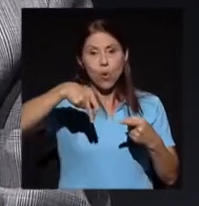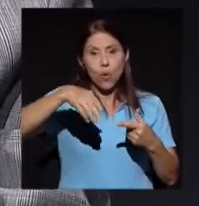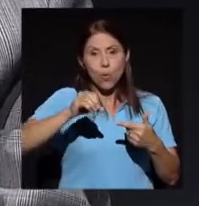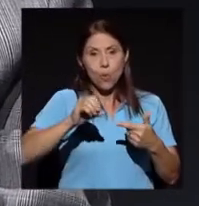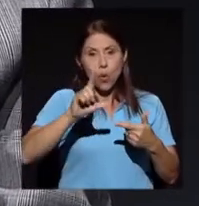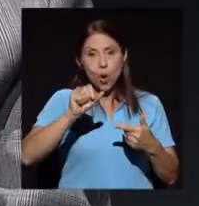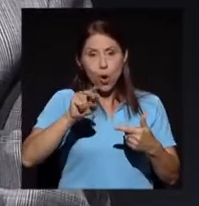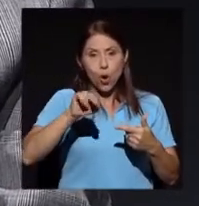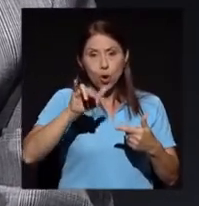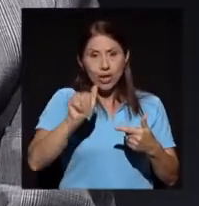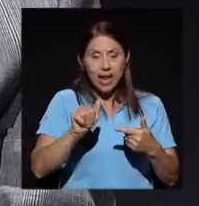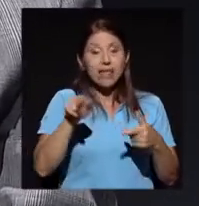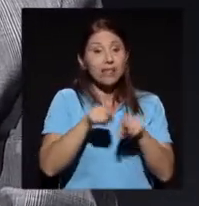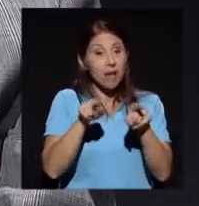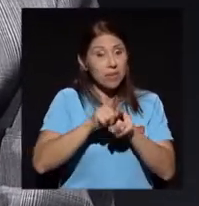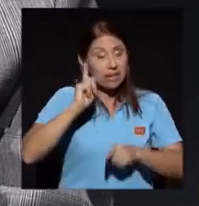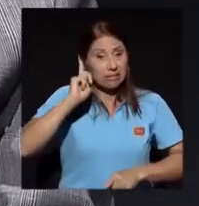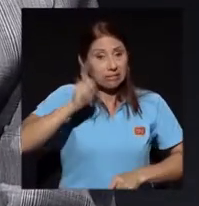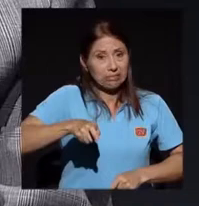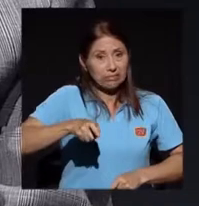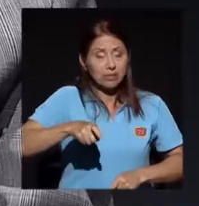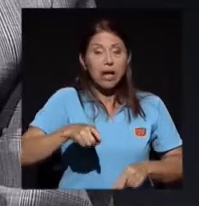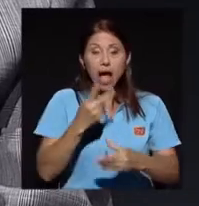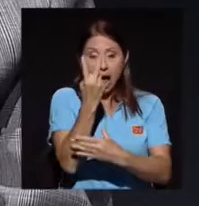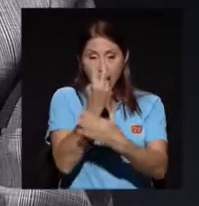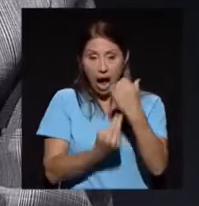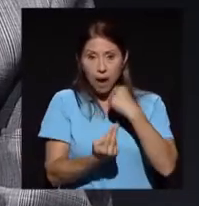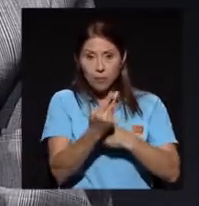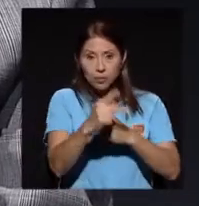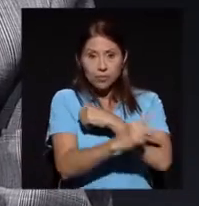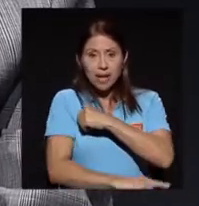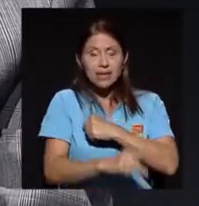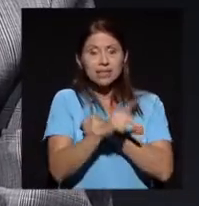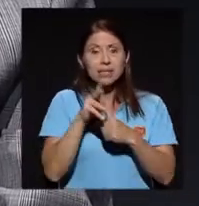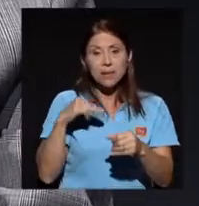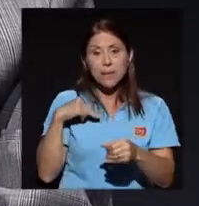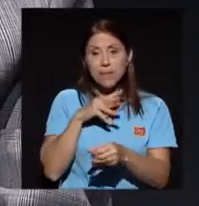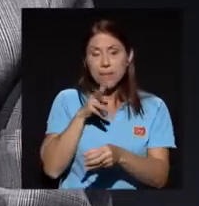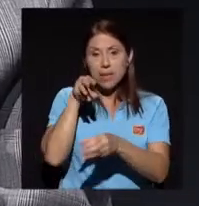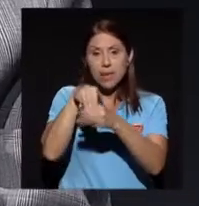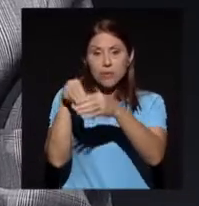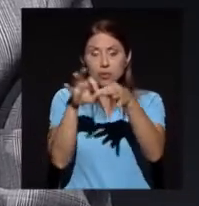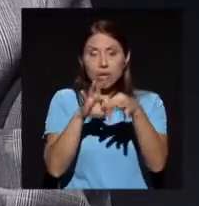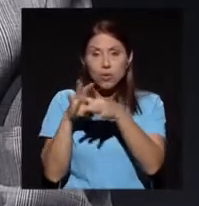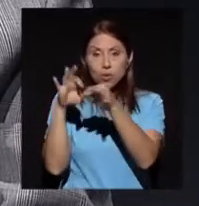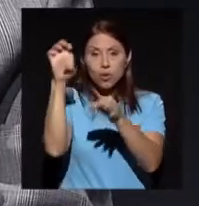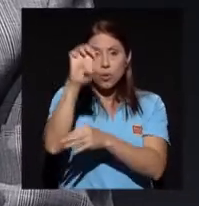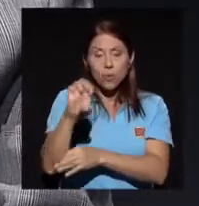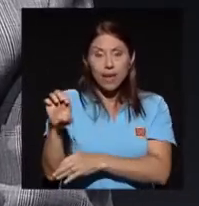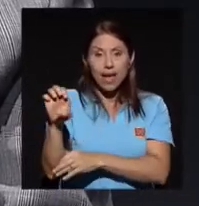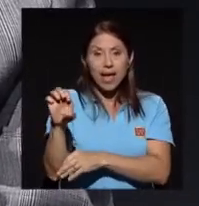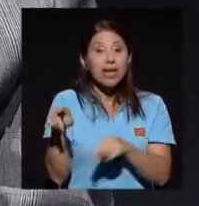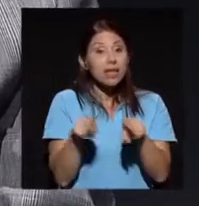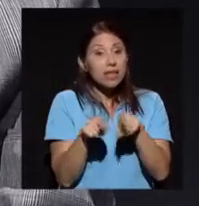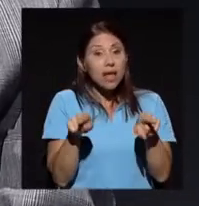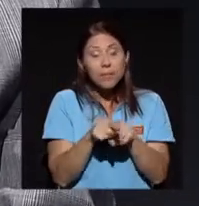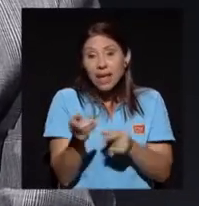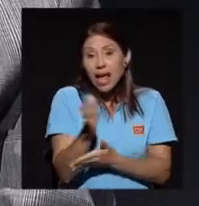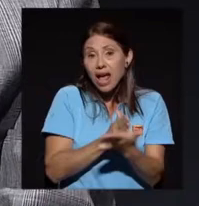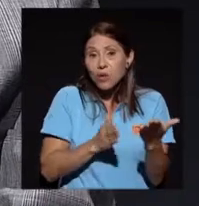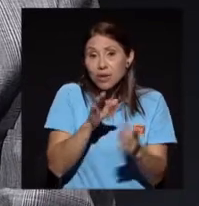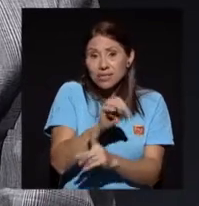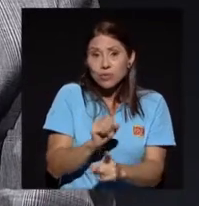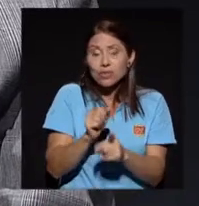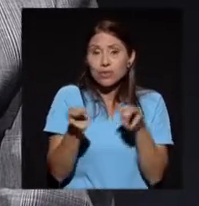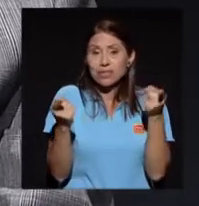de la unión europea y también partidos de un populismo exclusionista que no es que sean